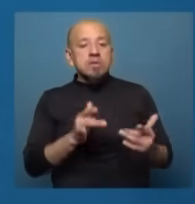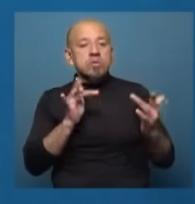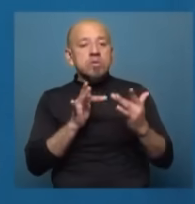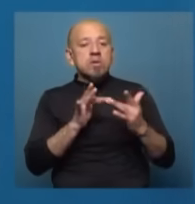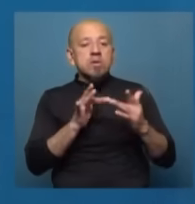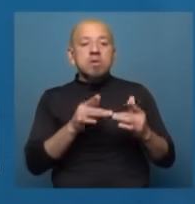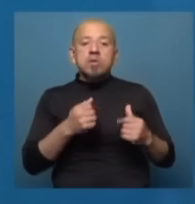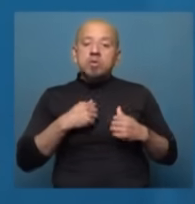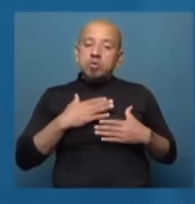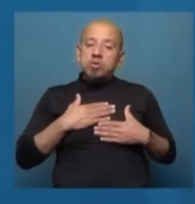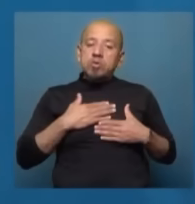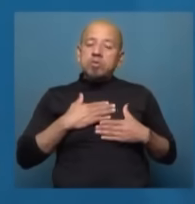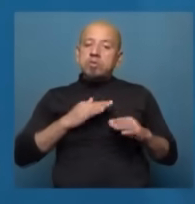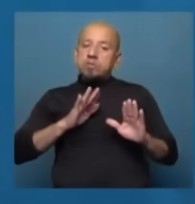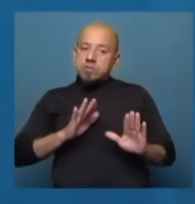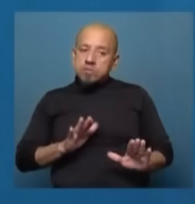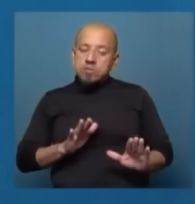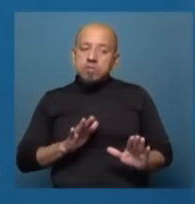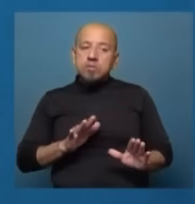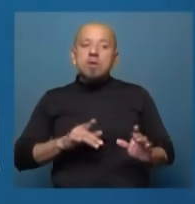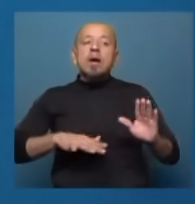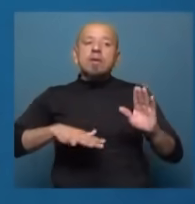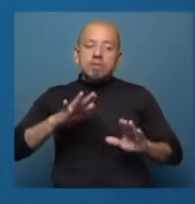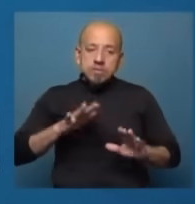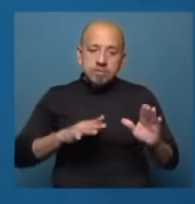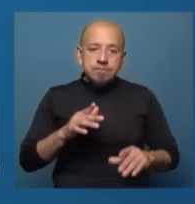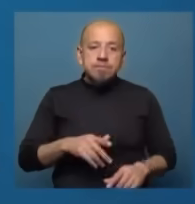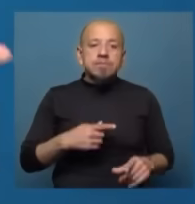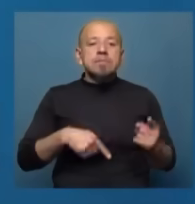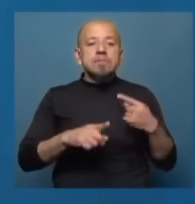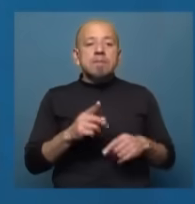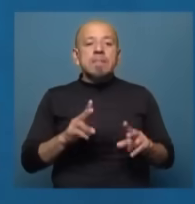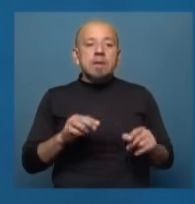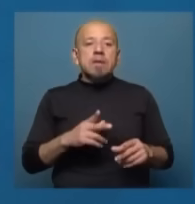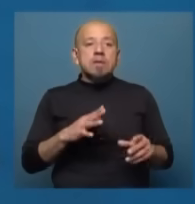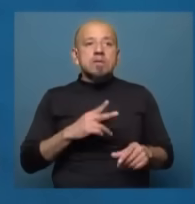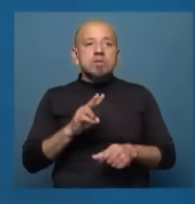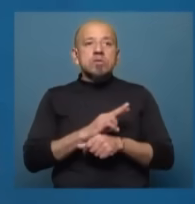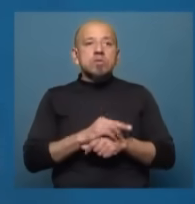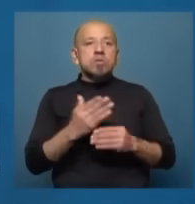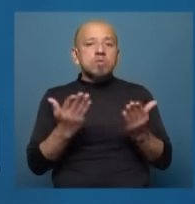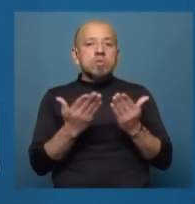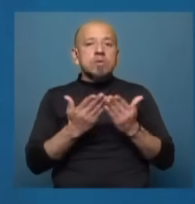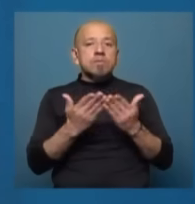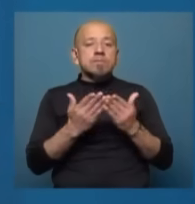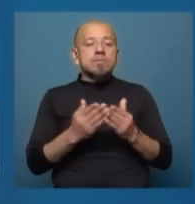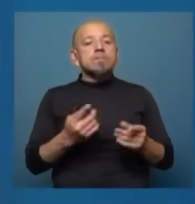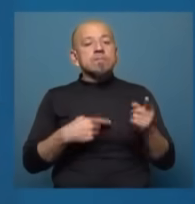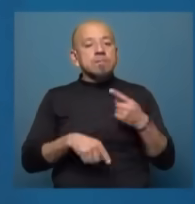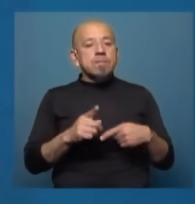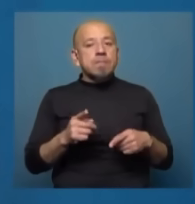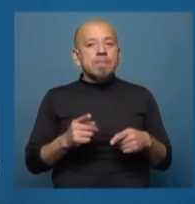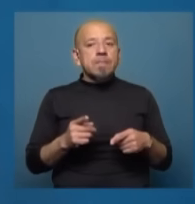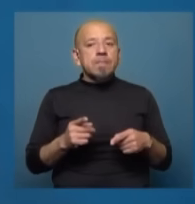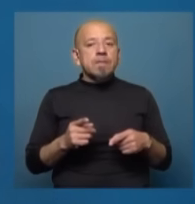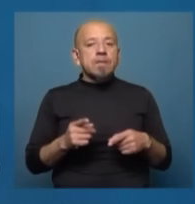nosotros Tratamos de que sea en ocasiones puntuales y para dirigir también y controlar el trabajo que hacen los estudiantes no pero